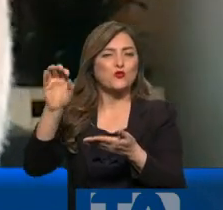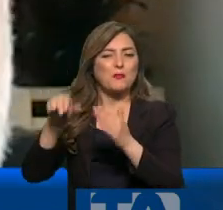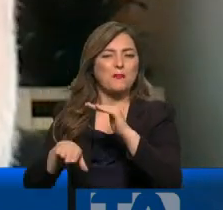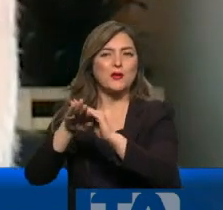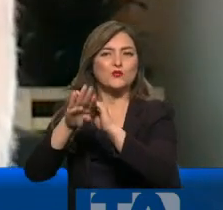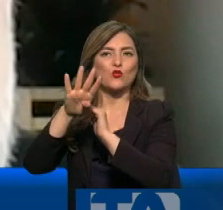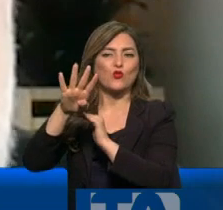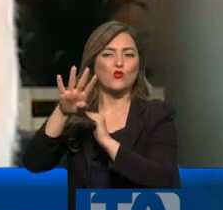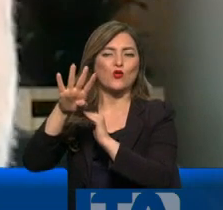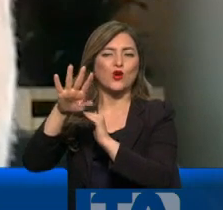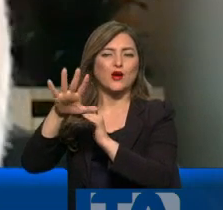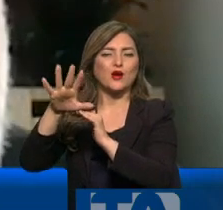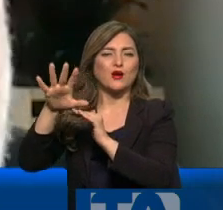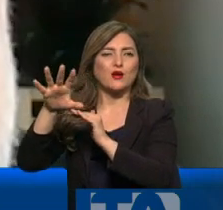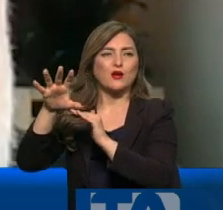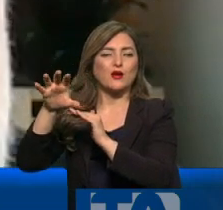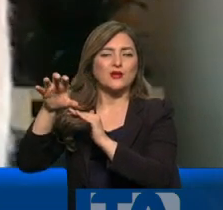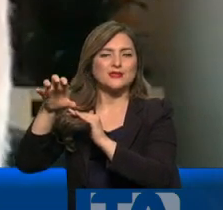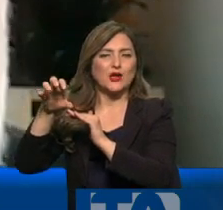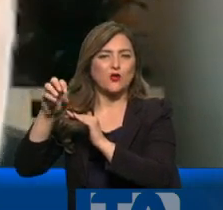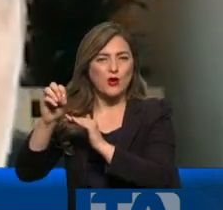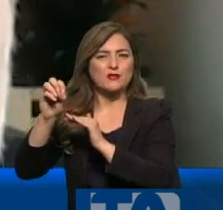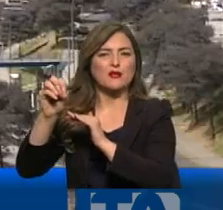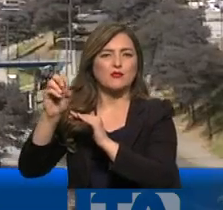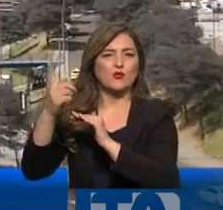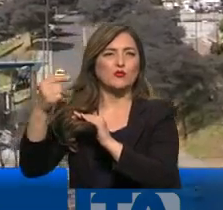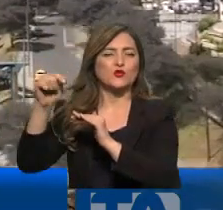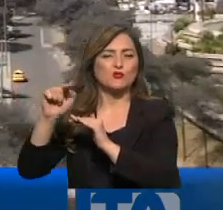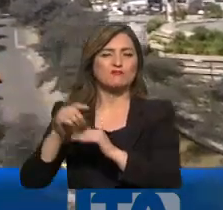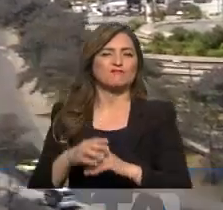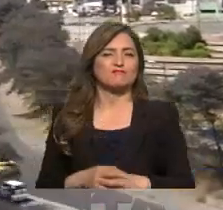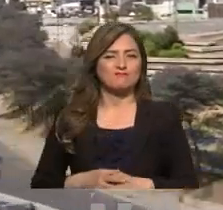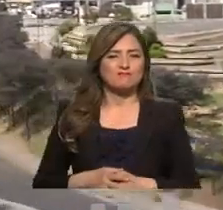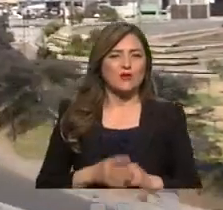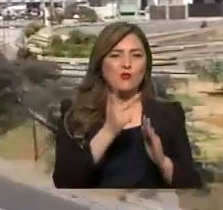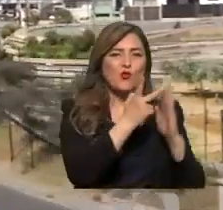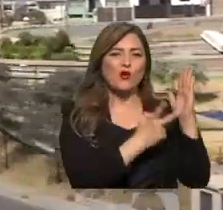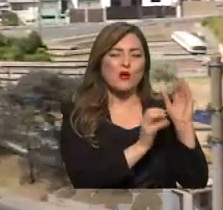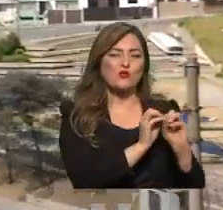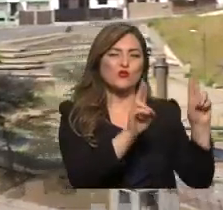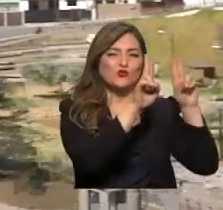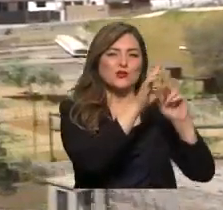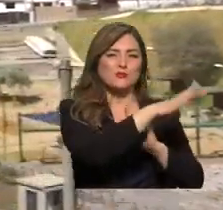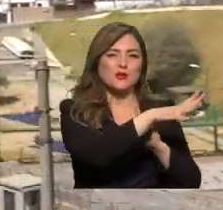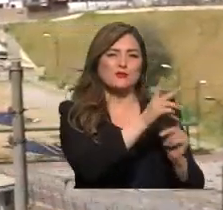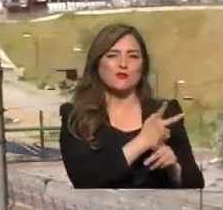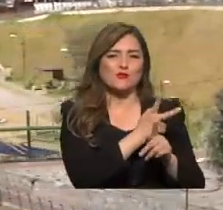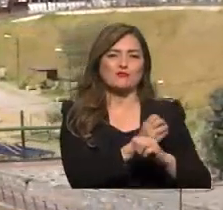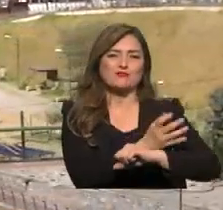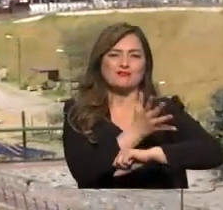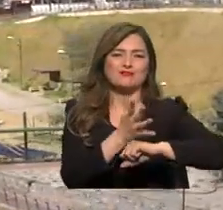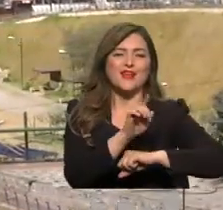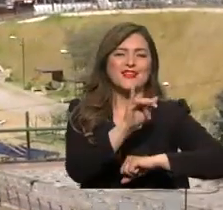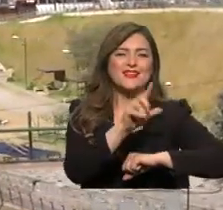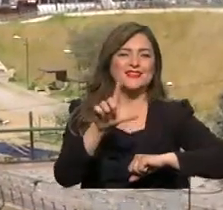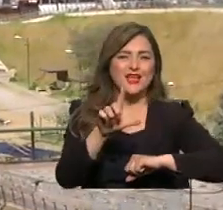los 450 partes por millón. El Programa de las Naciones Unidas para el Medio Ambiente recomienda que el